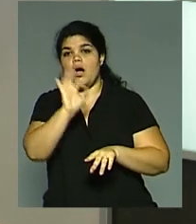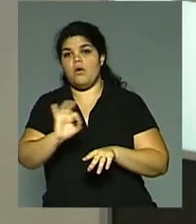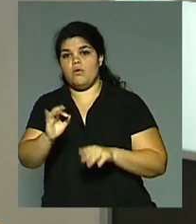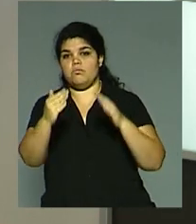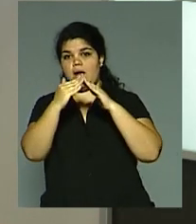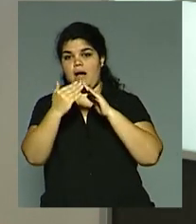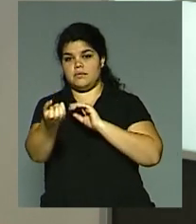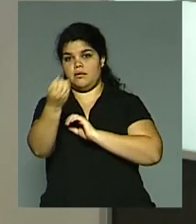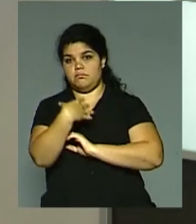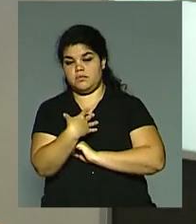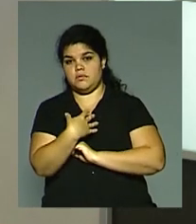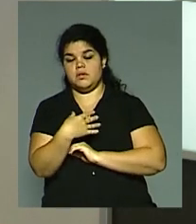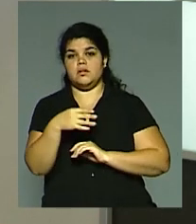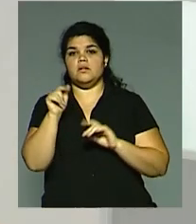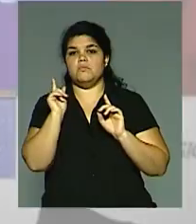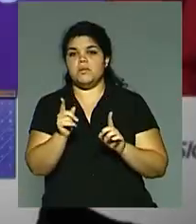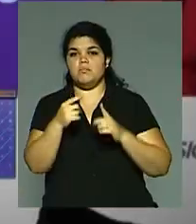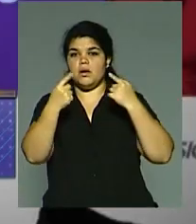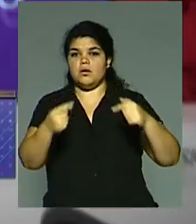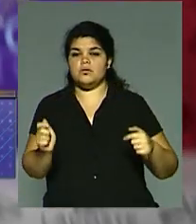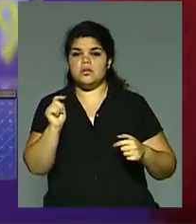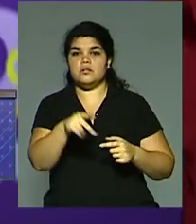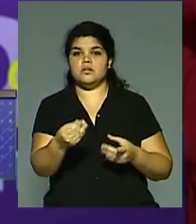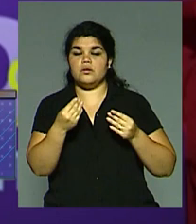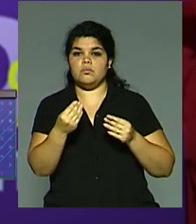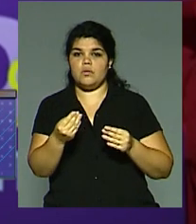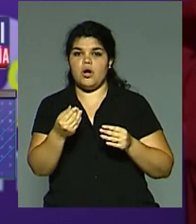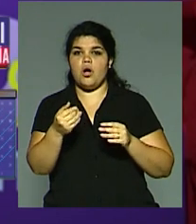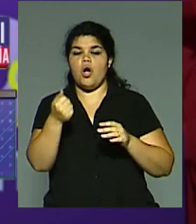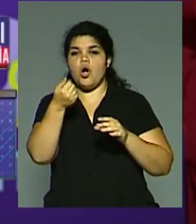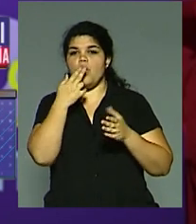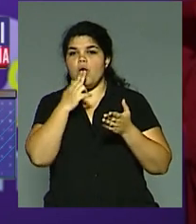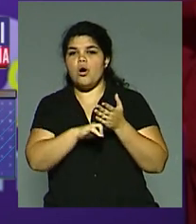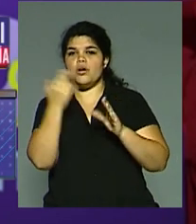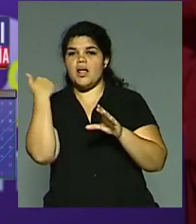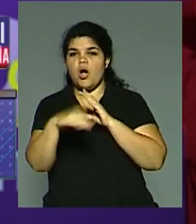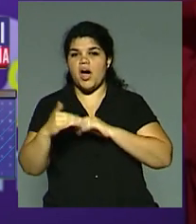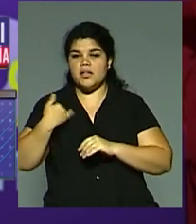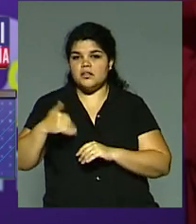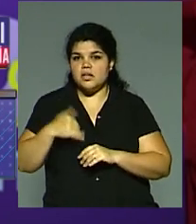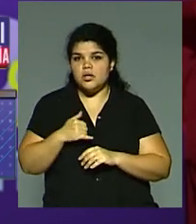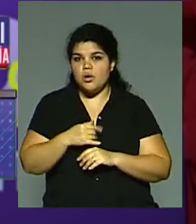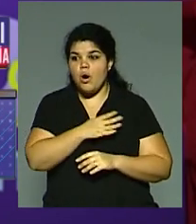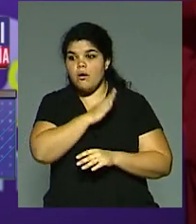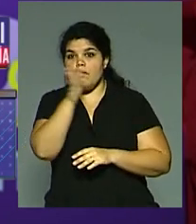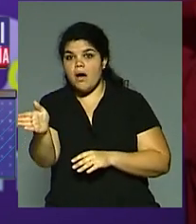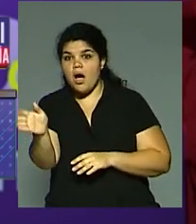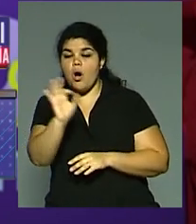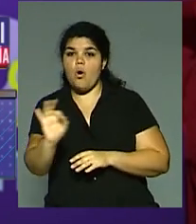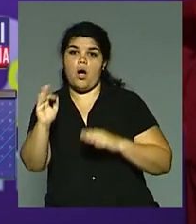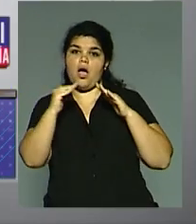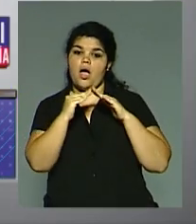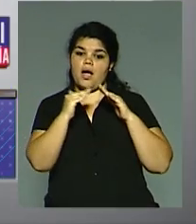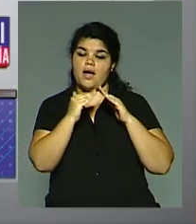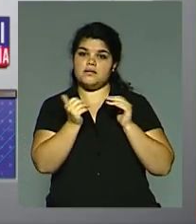tener que ir a retirar ese producto específico a el correo argentino más cerca de tu casa o, digamos, te va a llegar una vez que vos hagas el